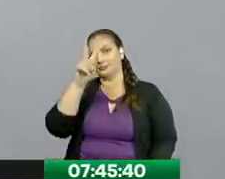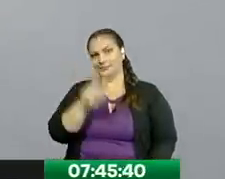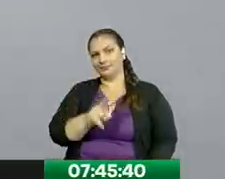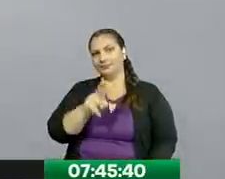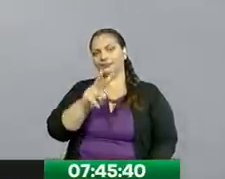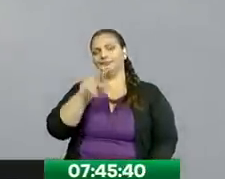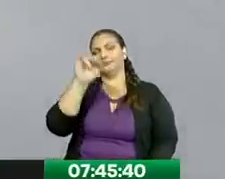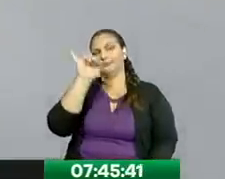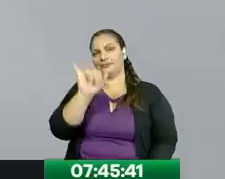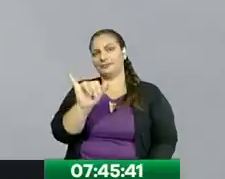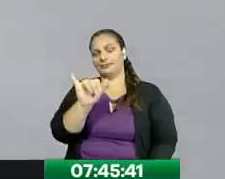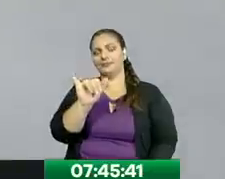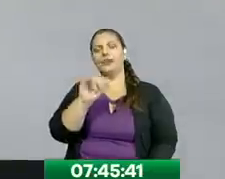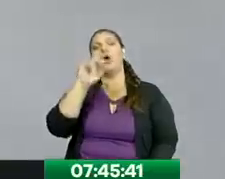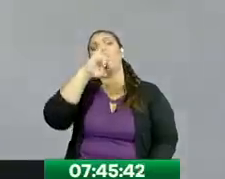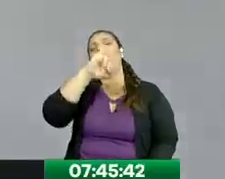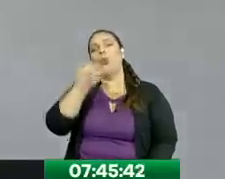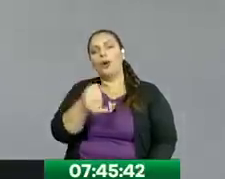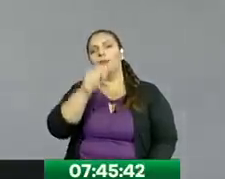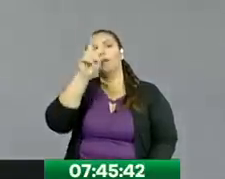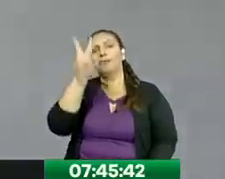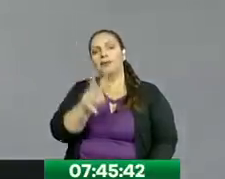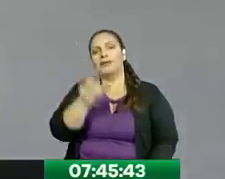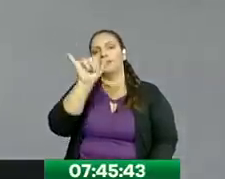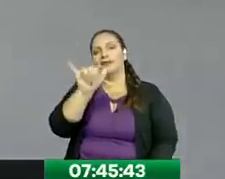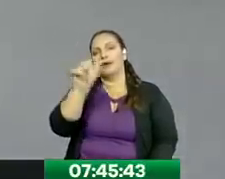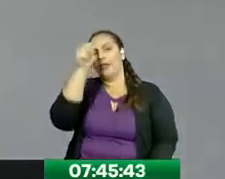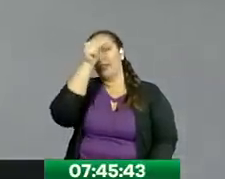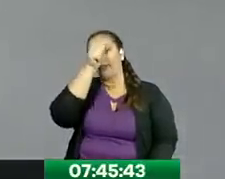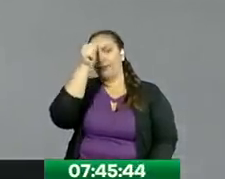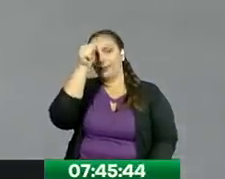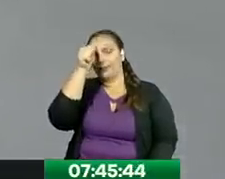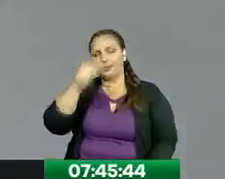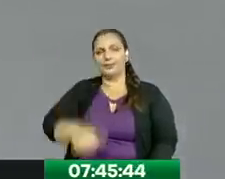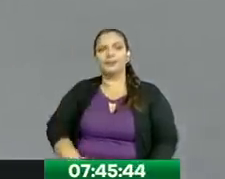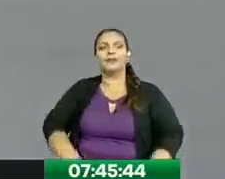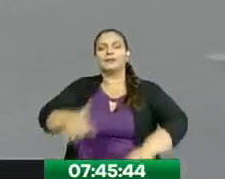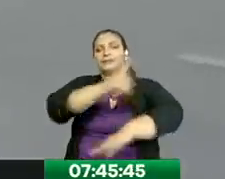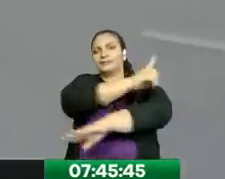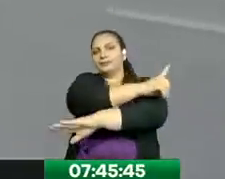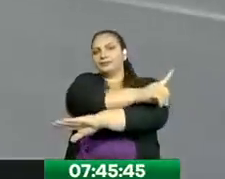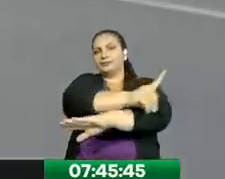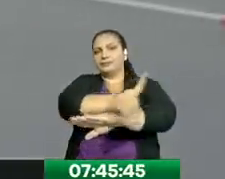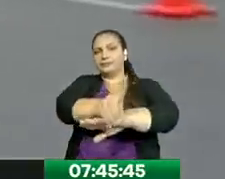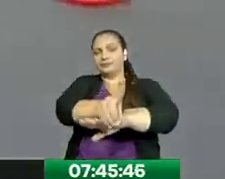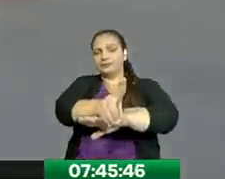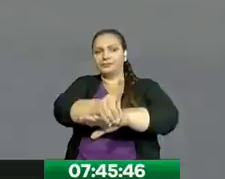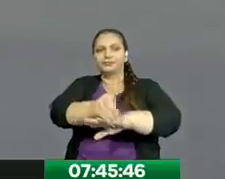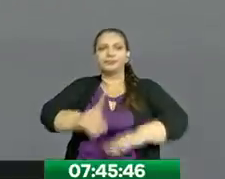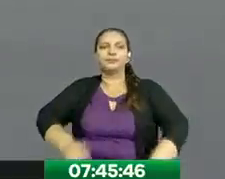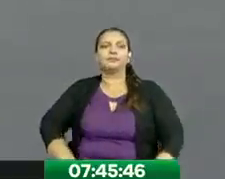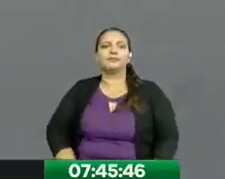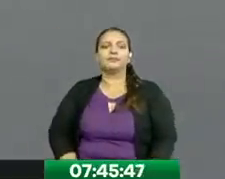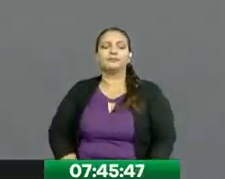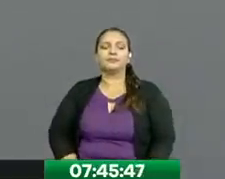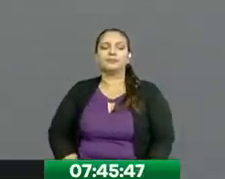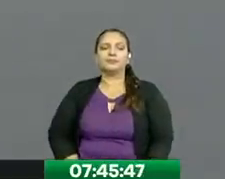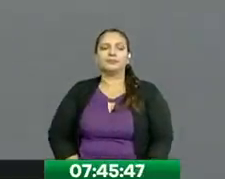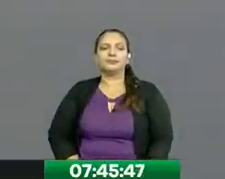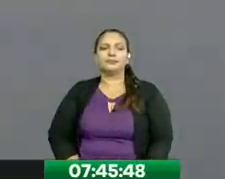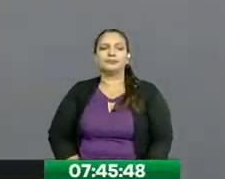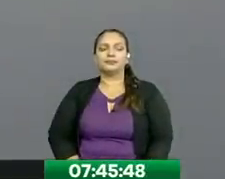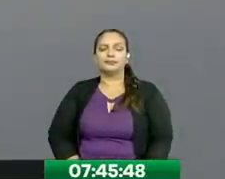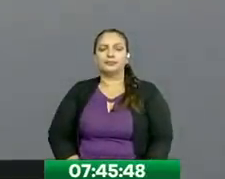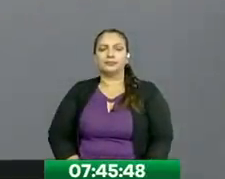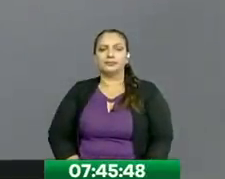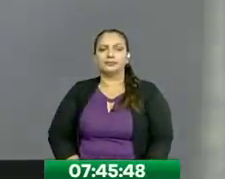nos encontramos de este la vía guayaquil-daule formando parte de esta operación que se está ejecutando con